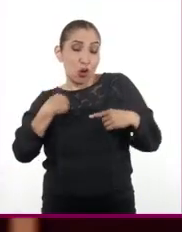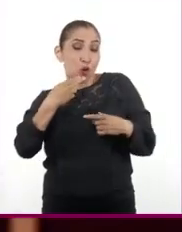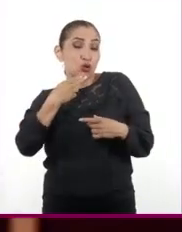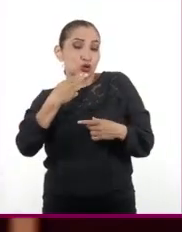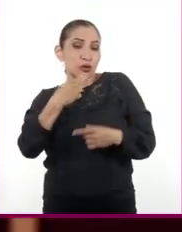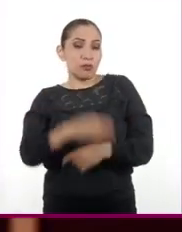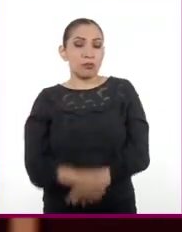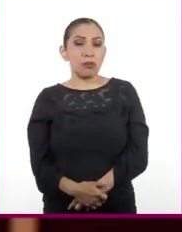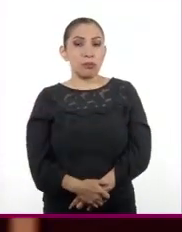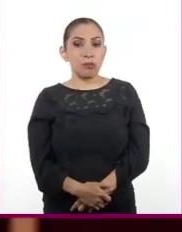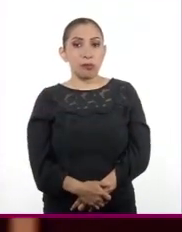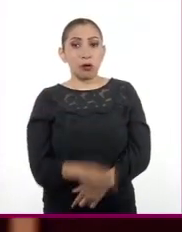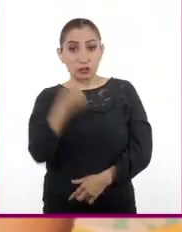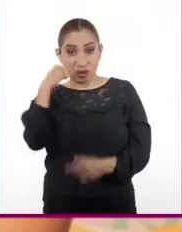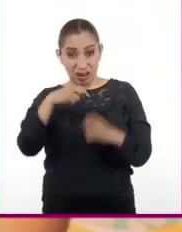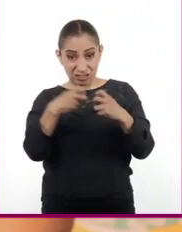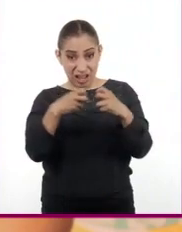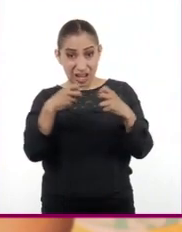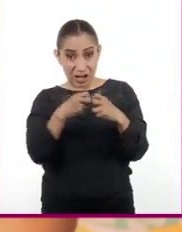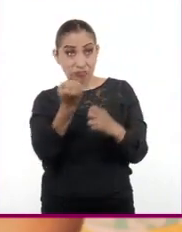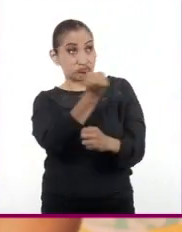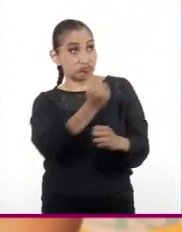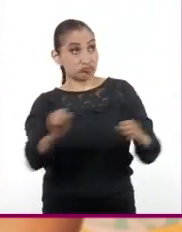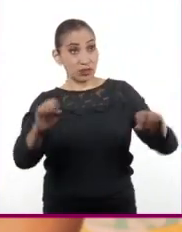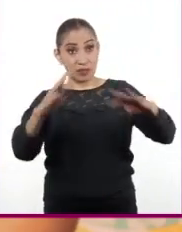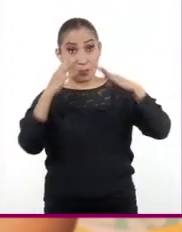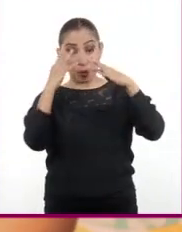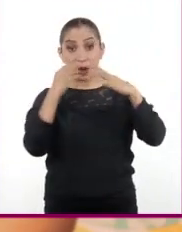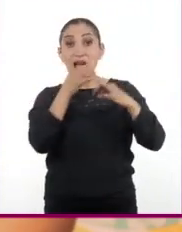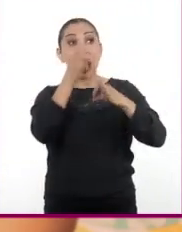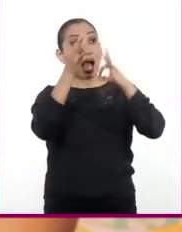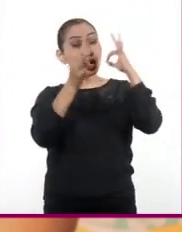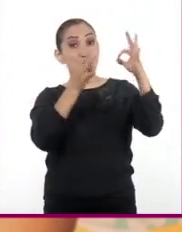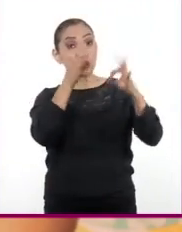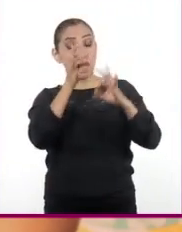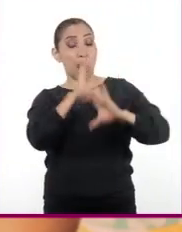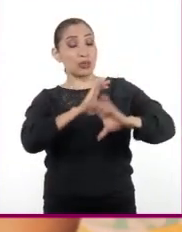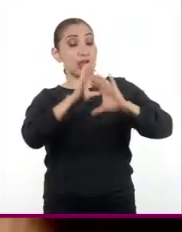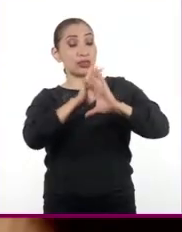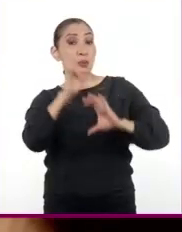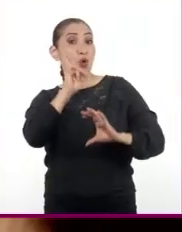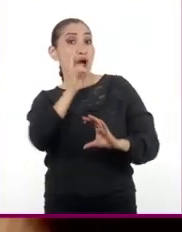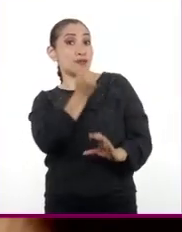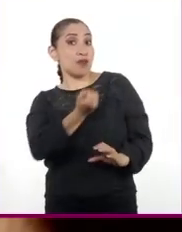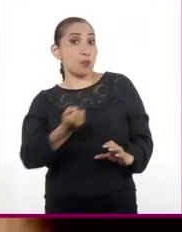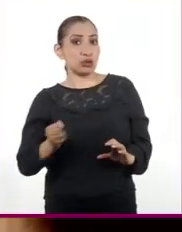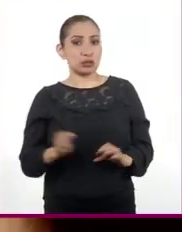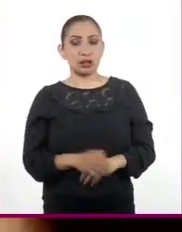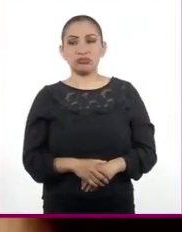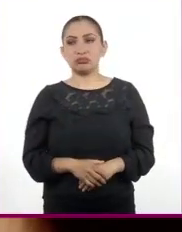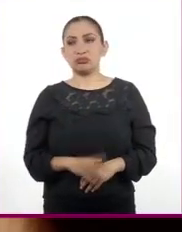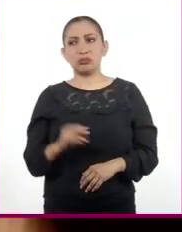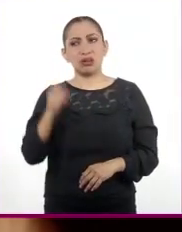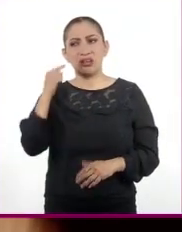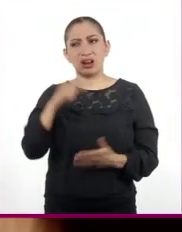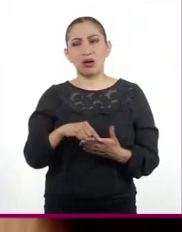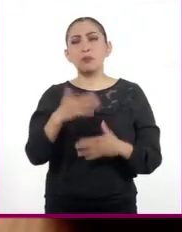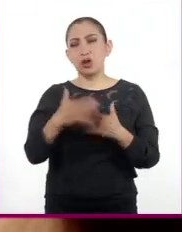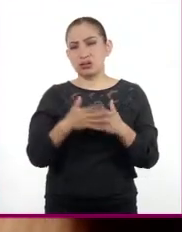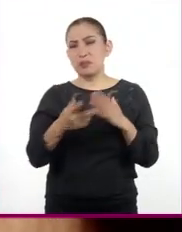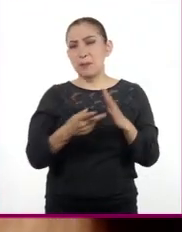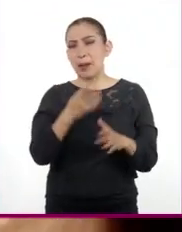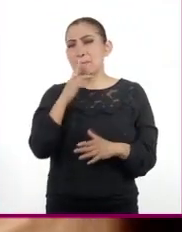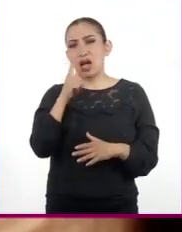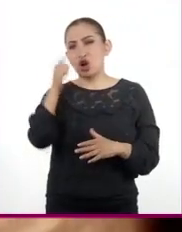usando. ¿Crees que unos tenis te harán más popular solo porque los anuncia la cantante de moda? No lo creo. La próxima